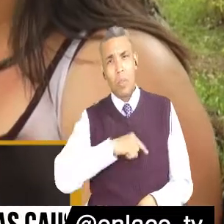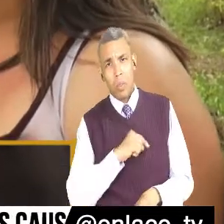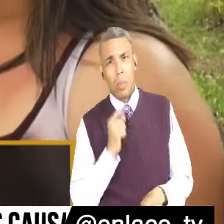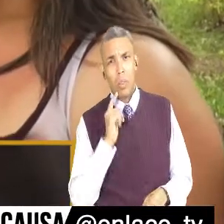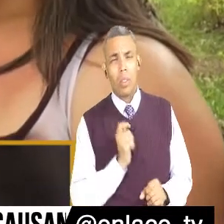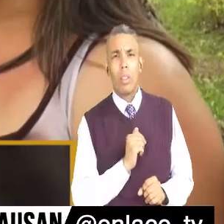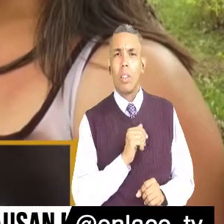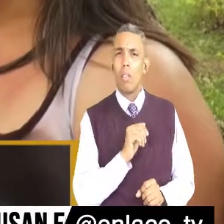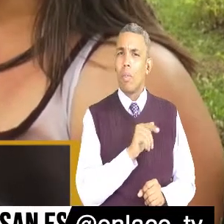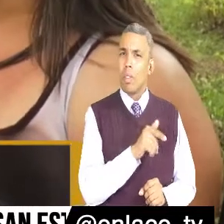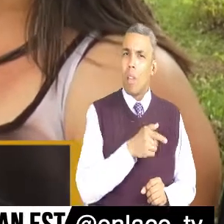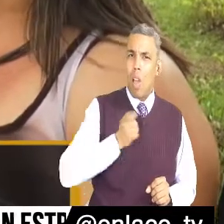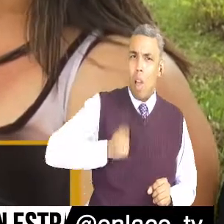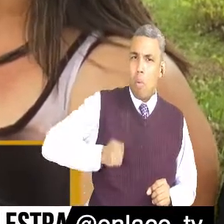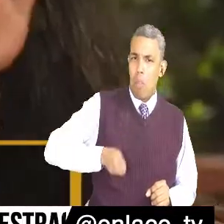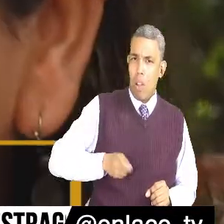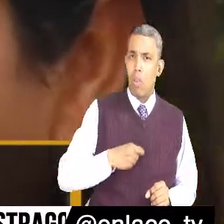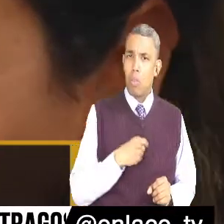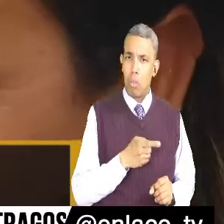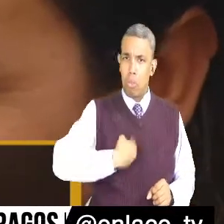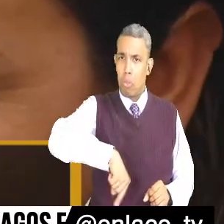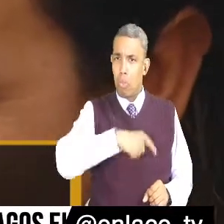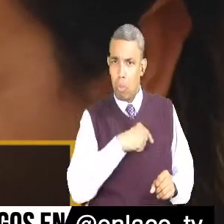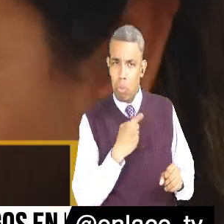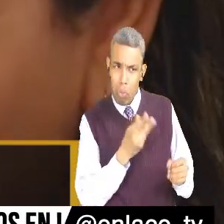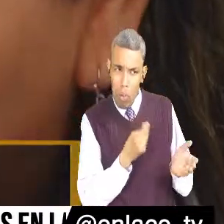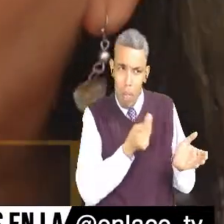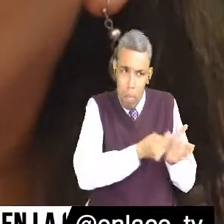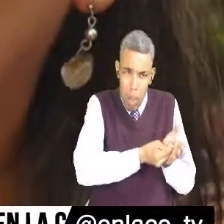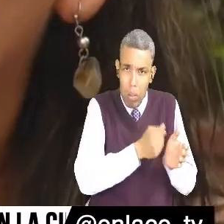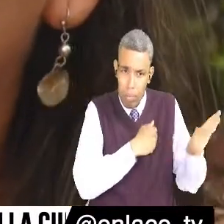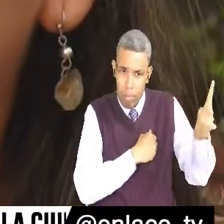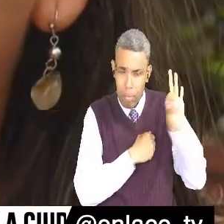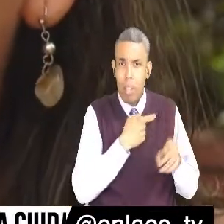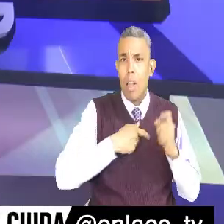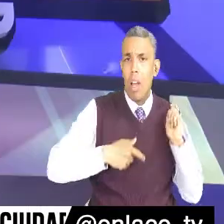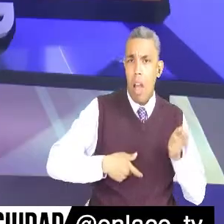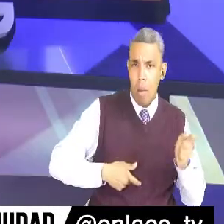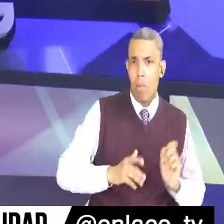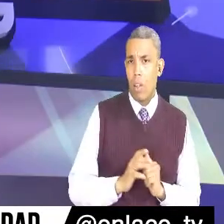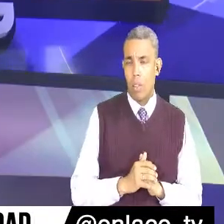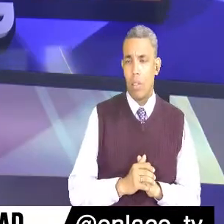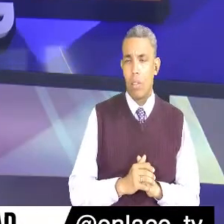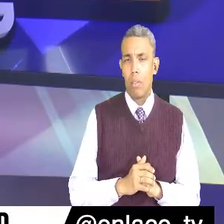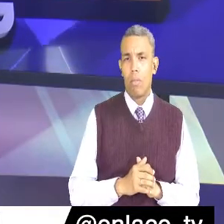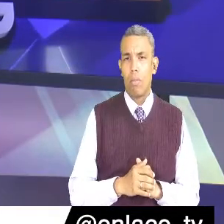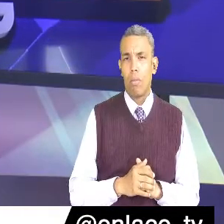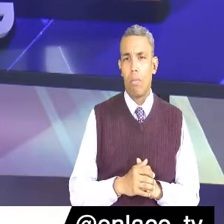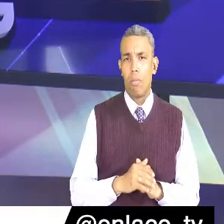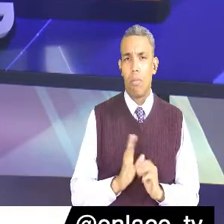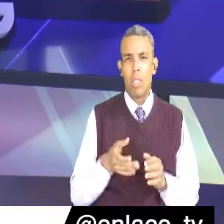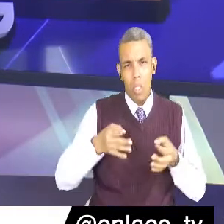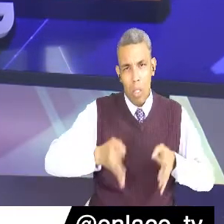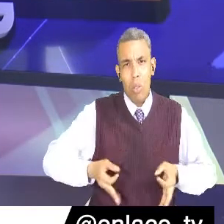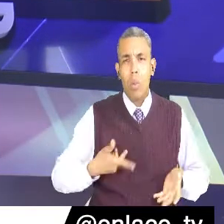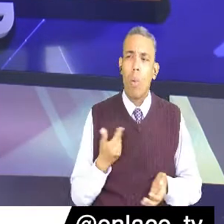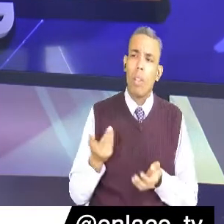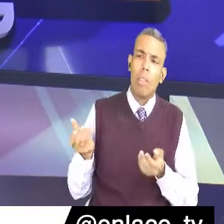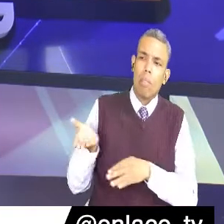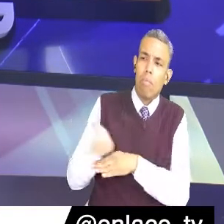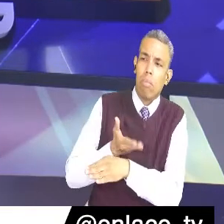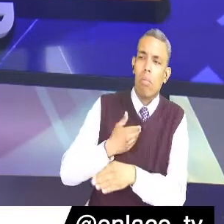razón ninguna. Son más de 40 personas las que reclaman el pago de sus salarios y prestaciones. Y se reactivará el Comité en Defensa